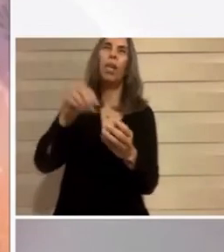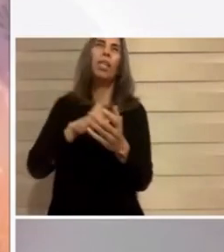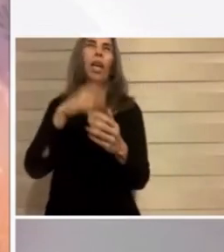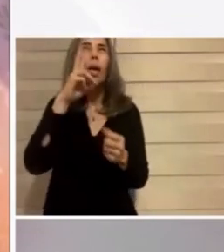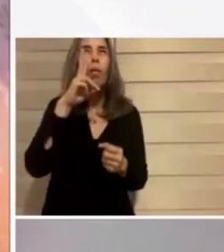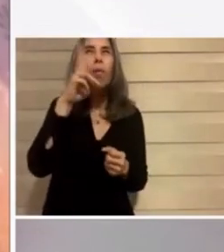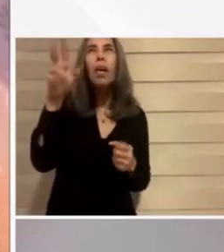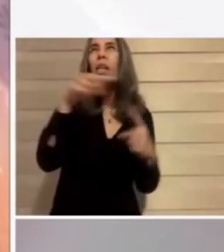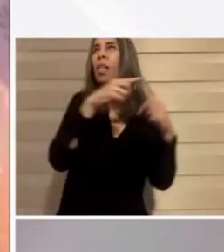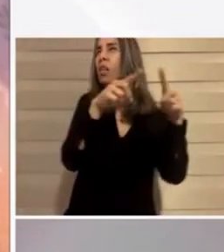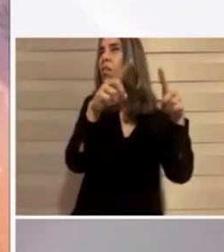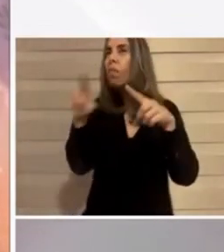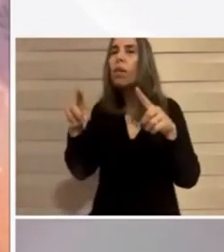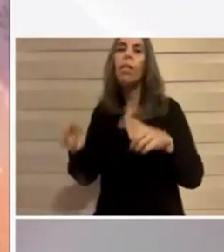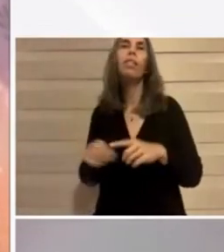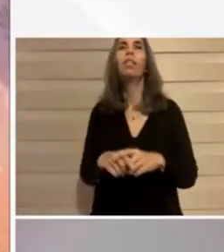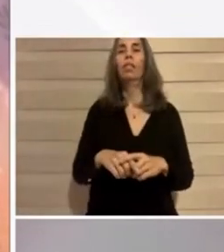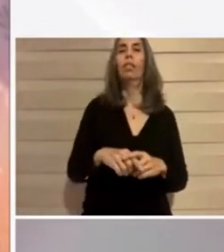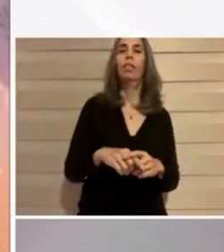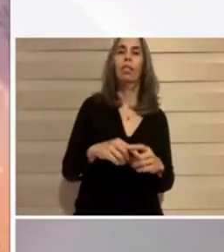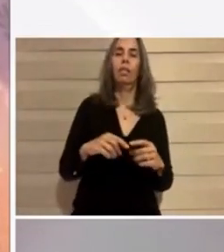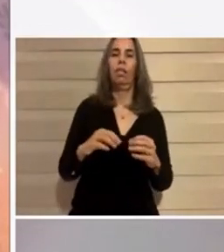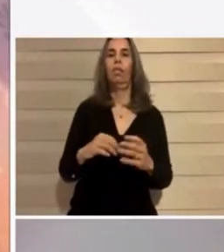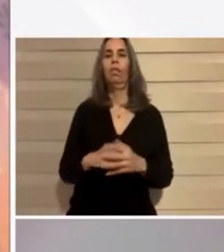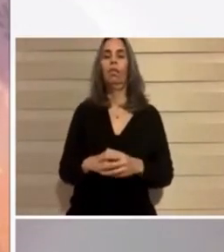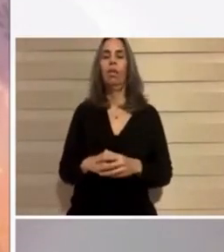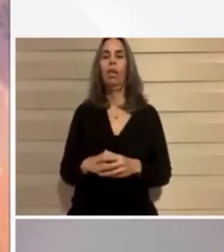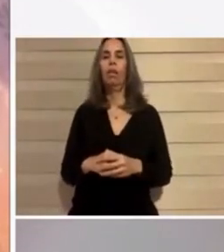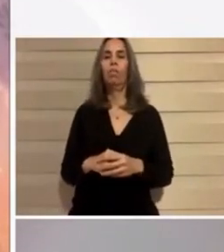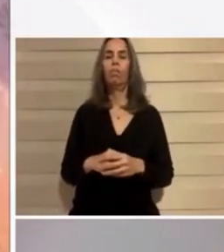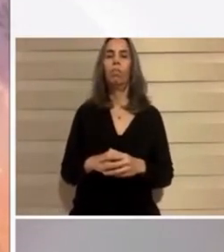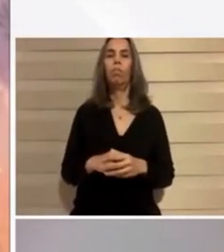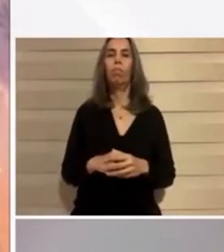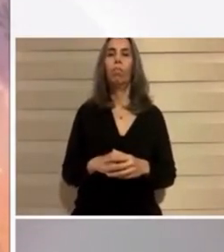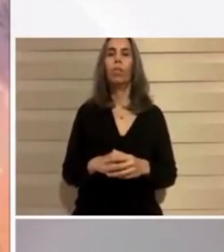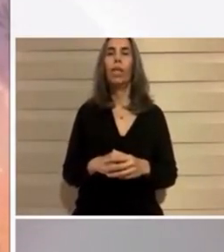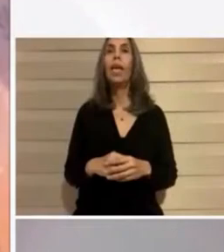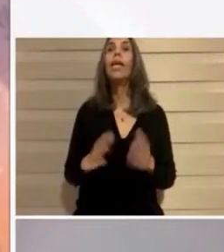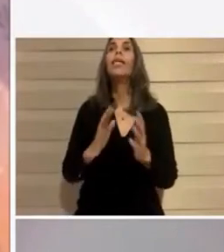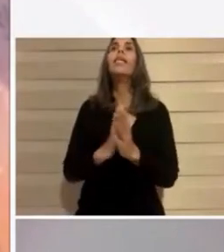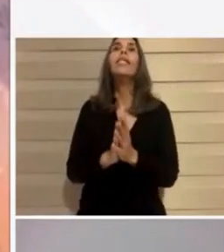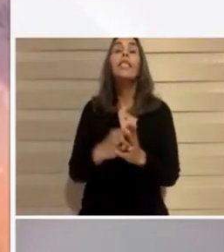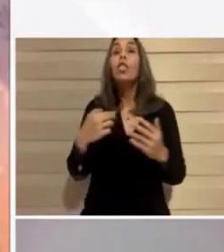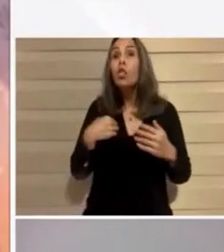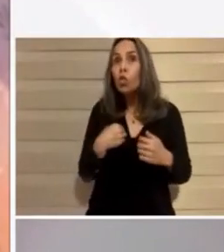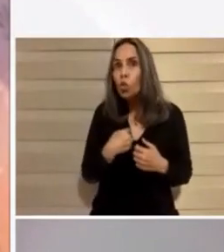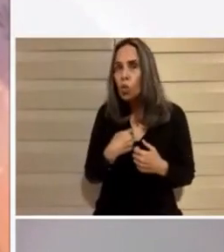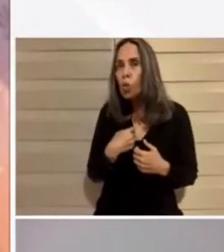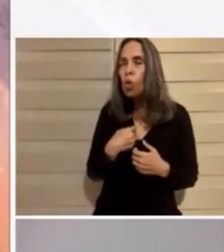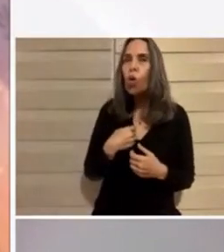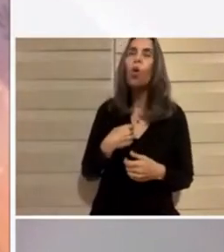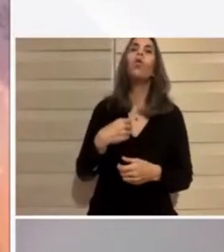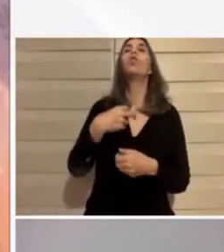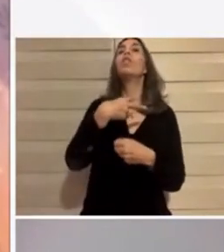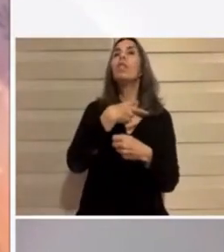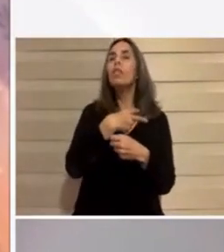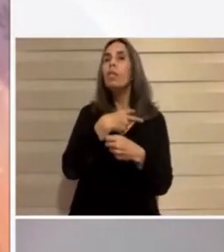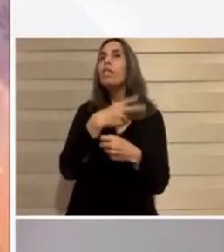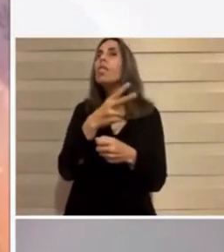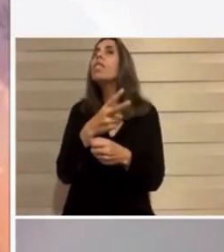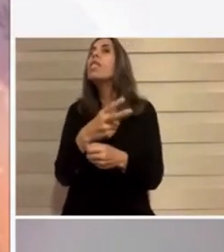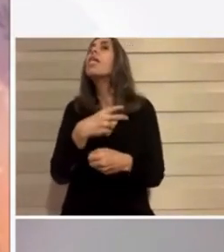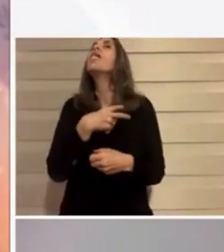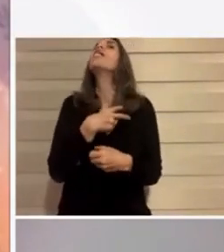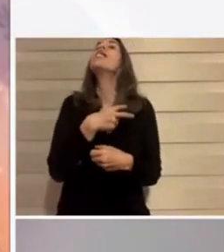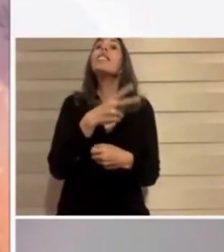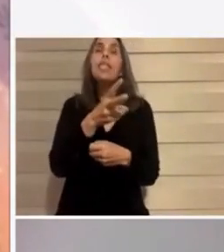has enfocado y cómo la música va a informar algo que hagas después, yo te invito a que sigas con tu trayectoria y que le